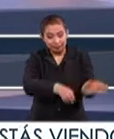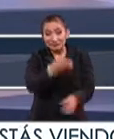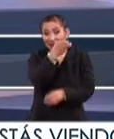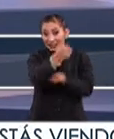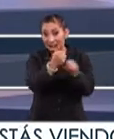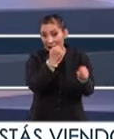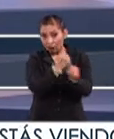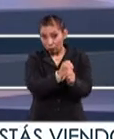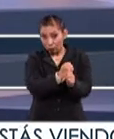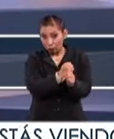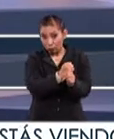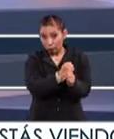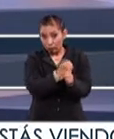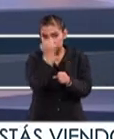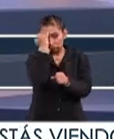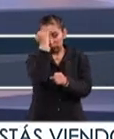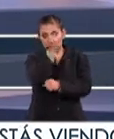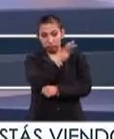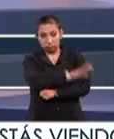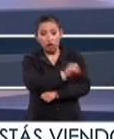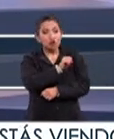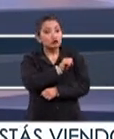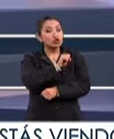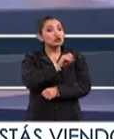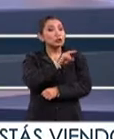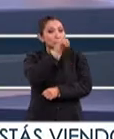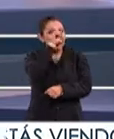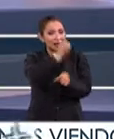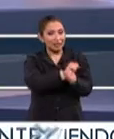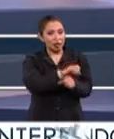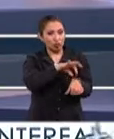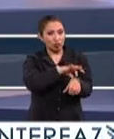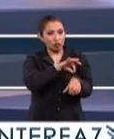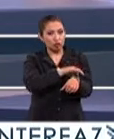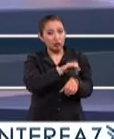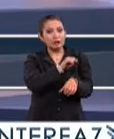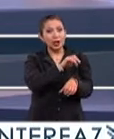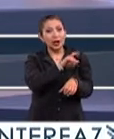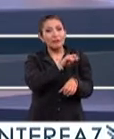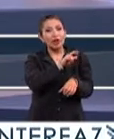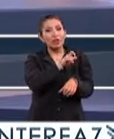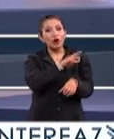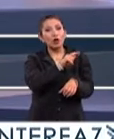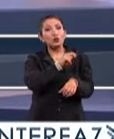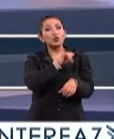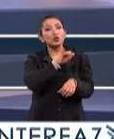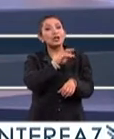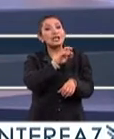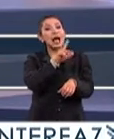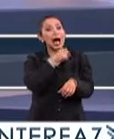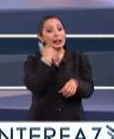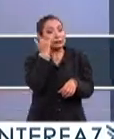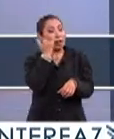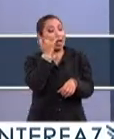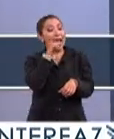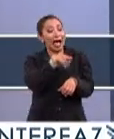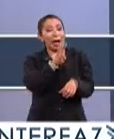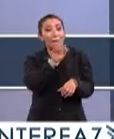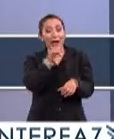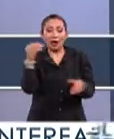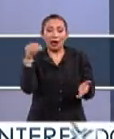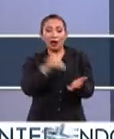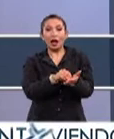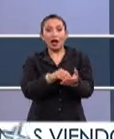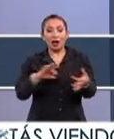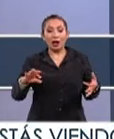en especial, por iniciativa de mi subsecretario, el doctor Salvador Tuirán, estamos haciendo por primera vez una beca muy interesante que se